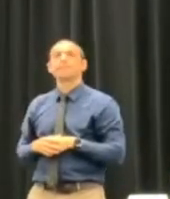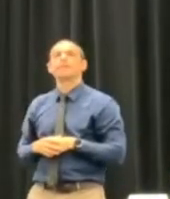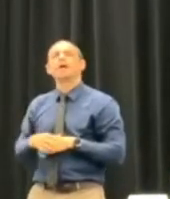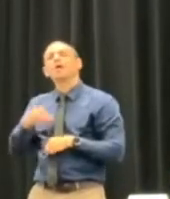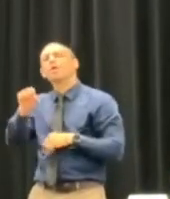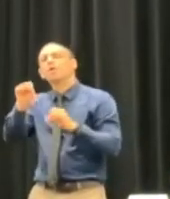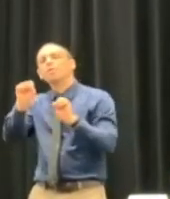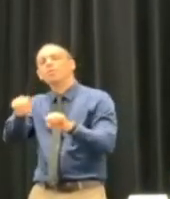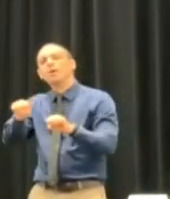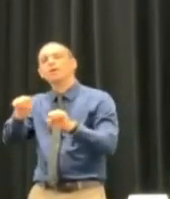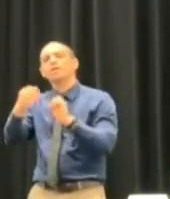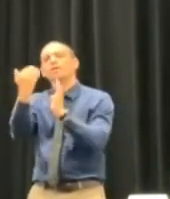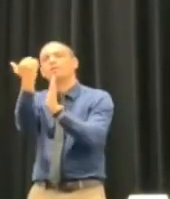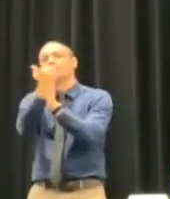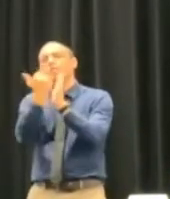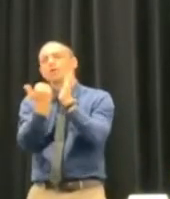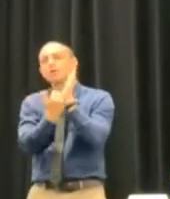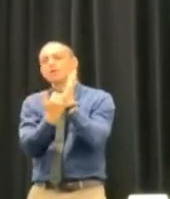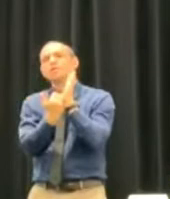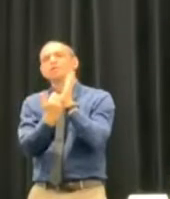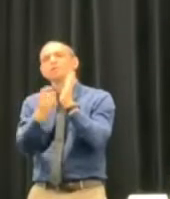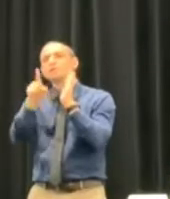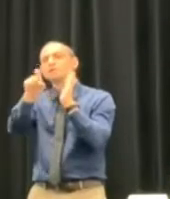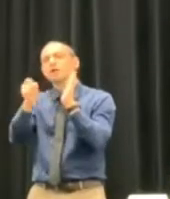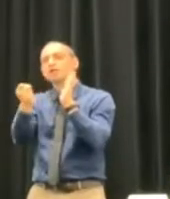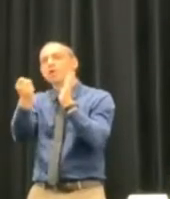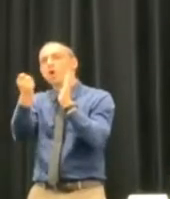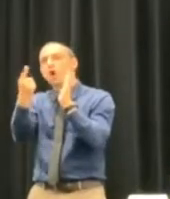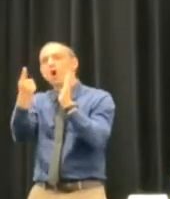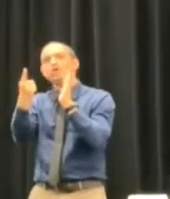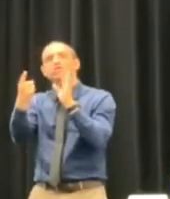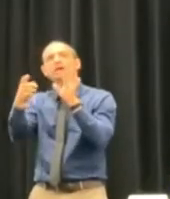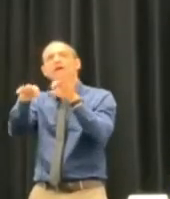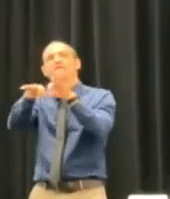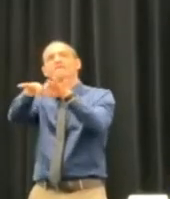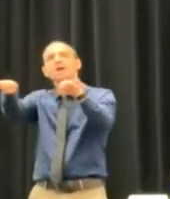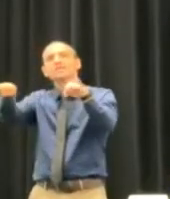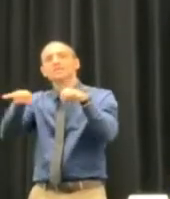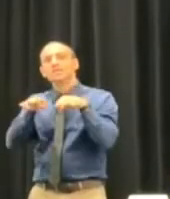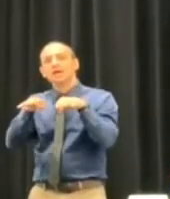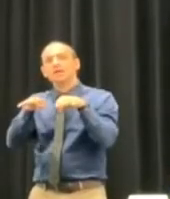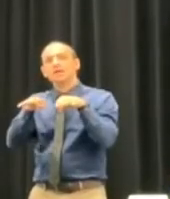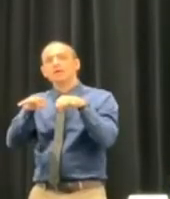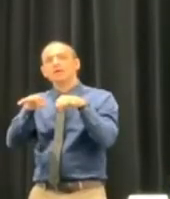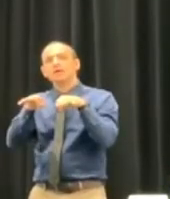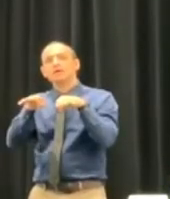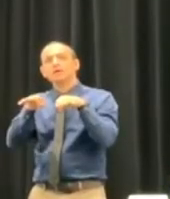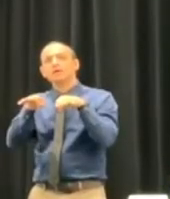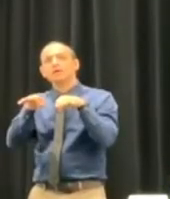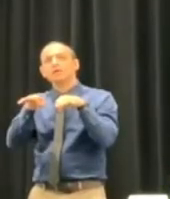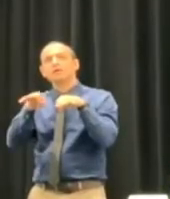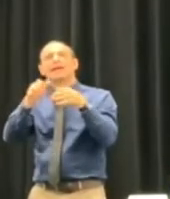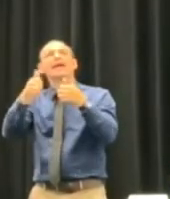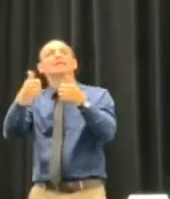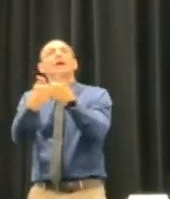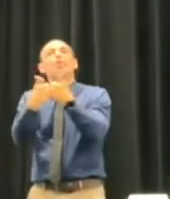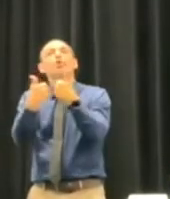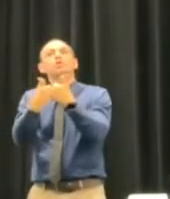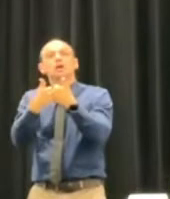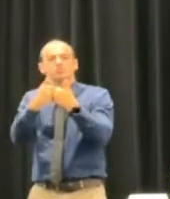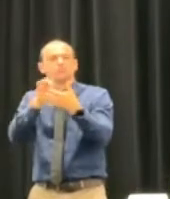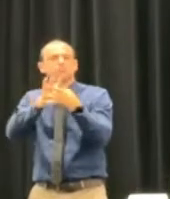listado de esas 111 facilidades que seguros de lan deportivo el